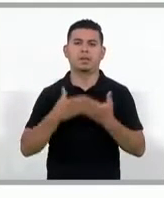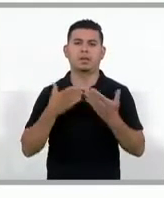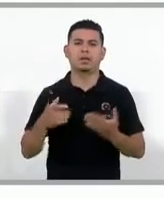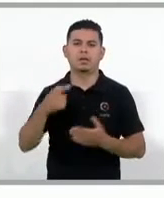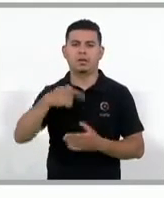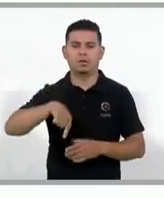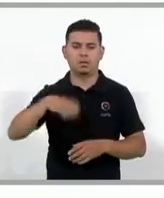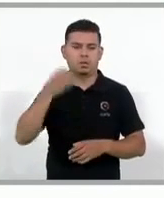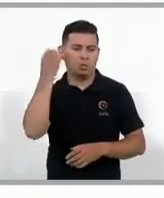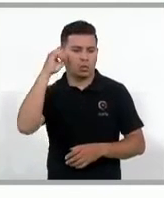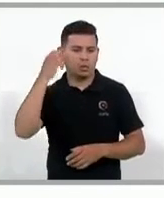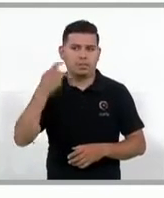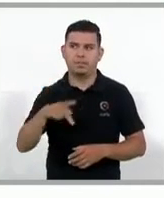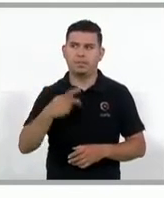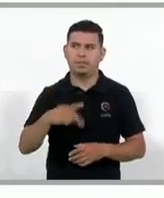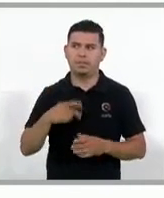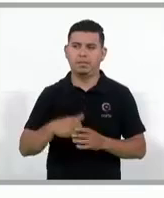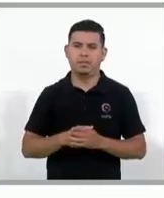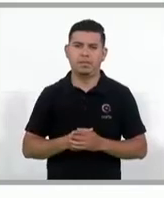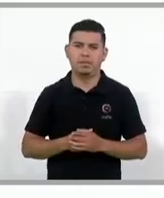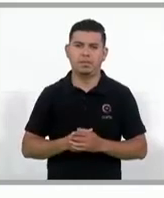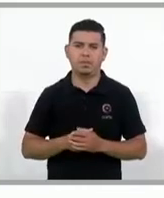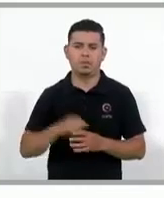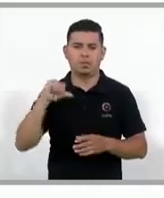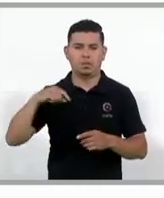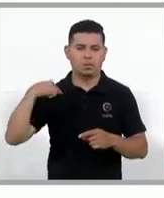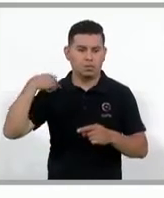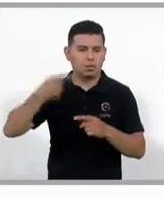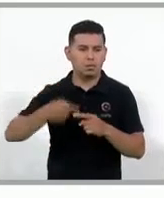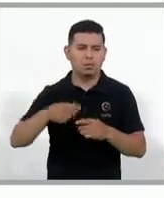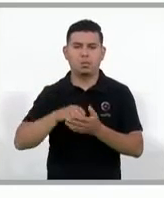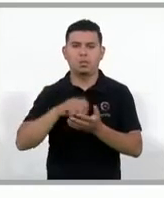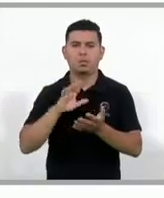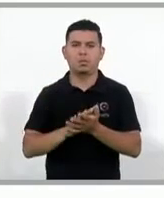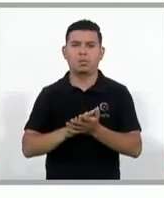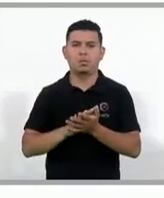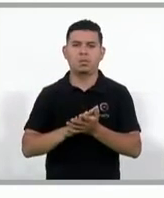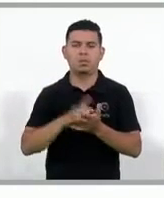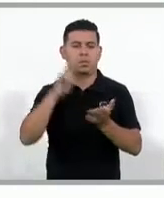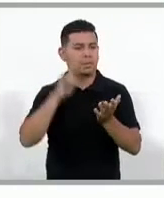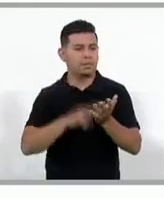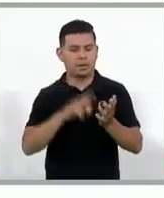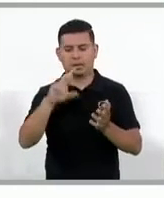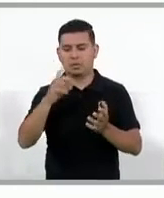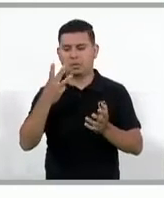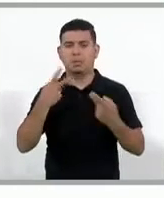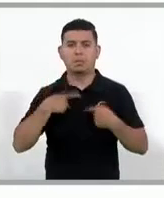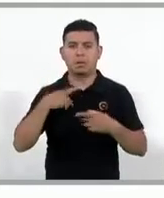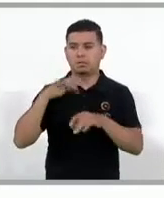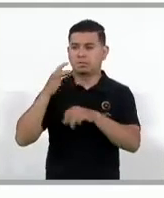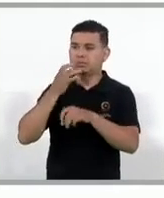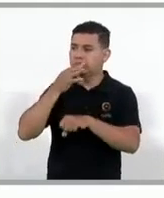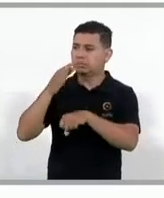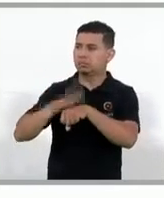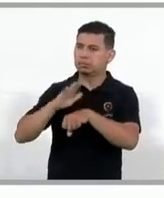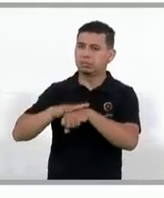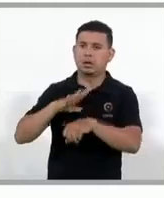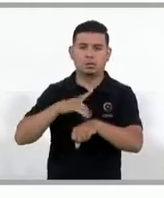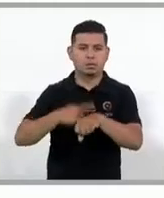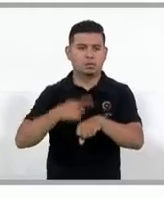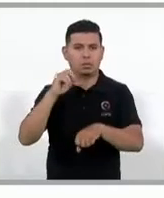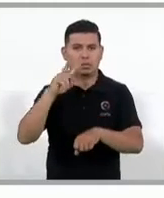de oaxaca al día de hoy se han notificado mil 34 casos de estos se han